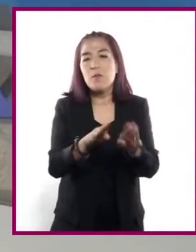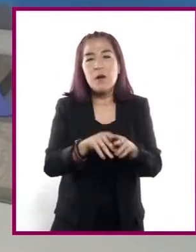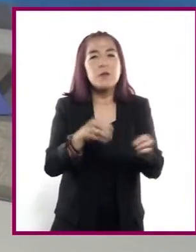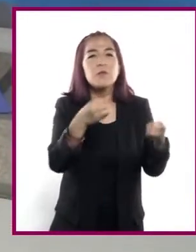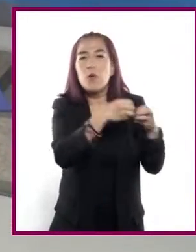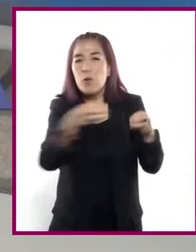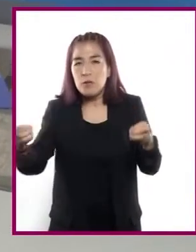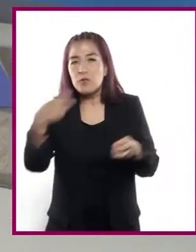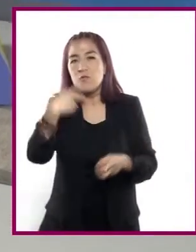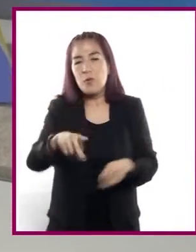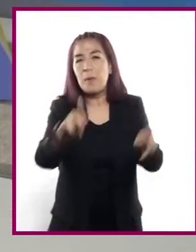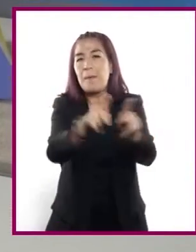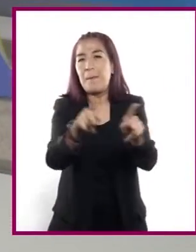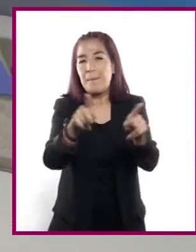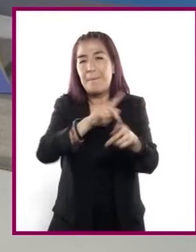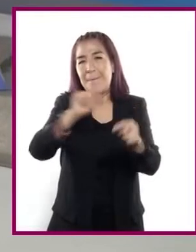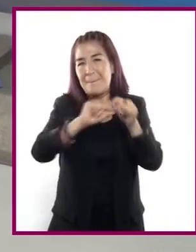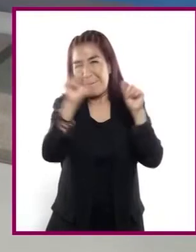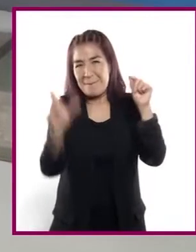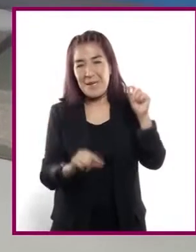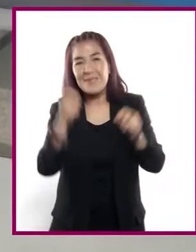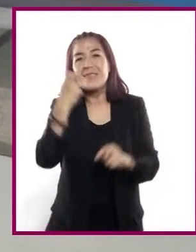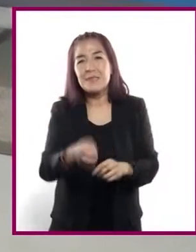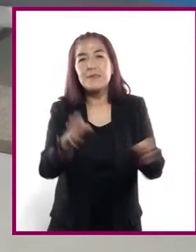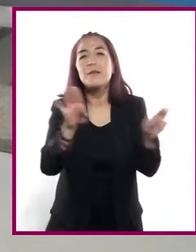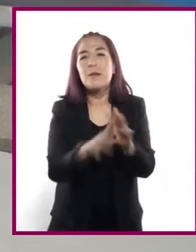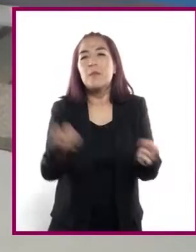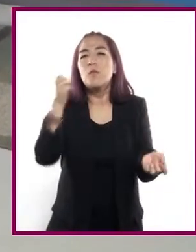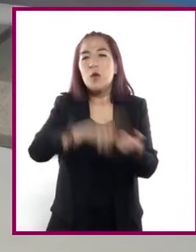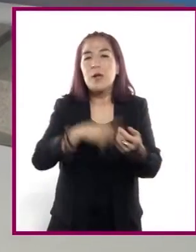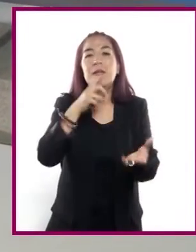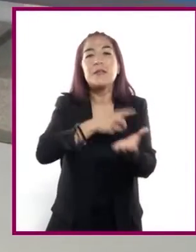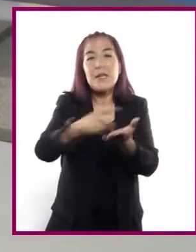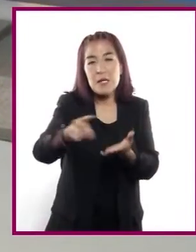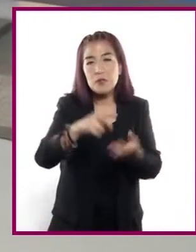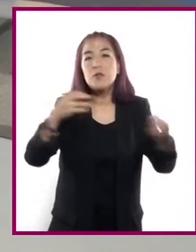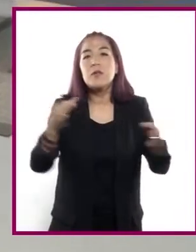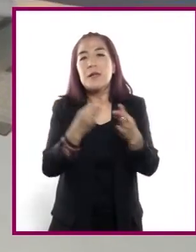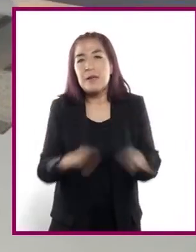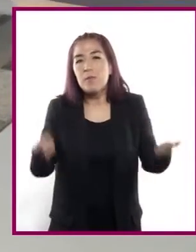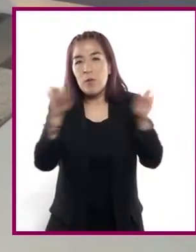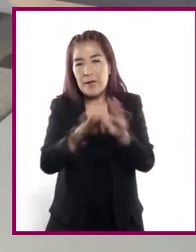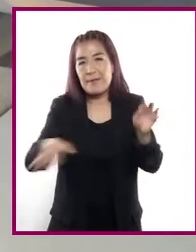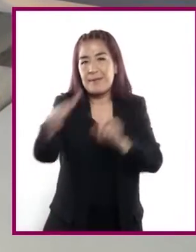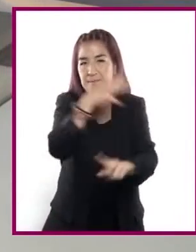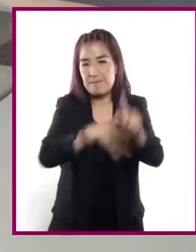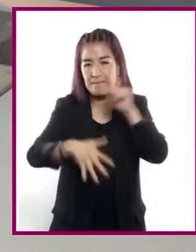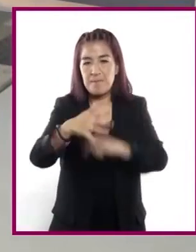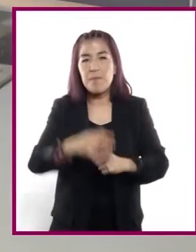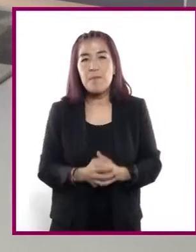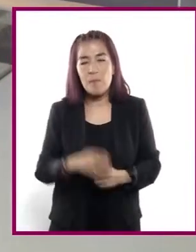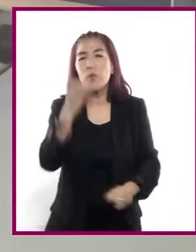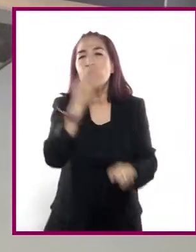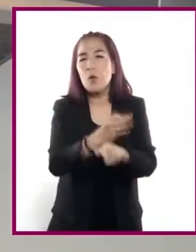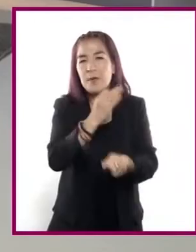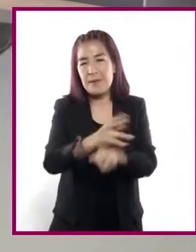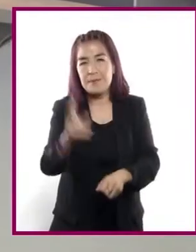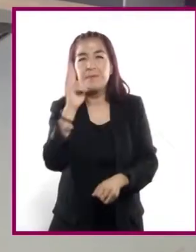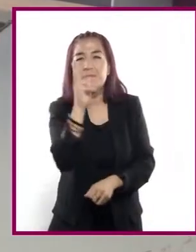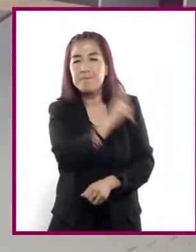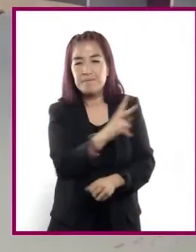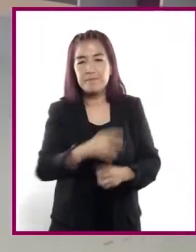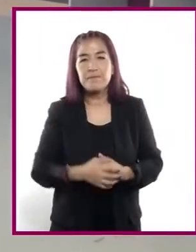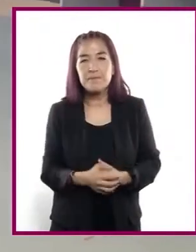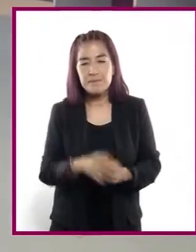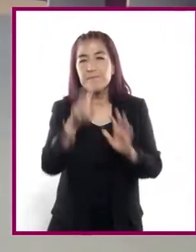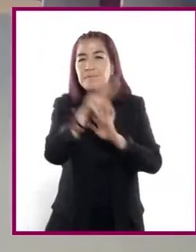del país, bajo el respeto de los derechos fundamentales de la población. Acompáñenme a ver y